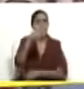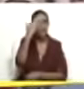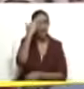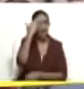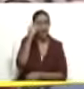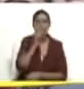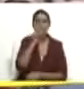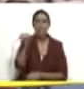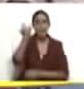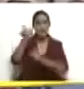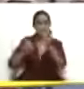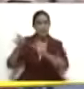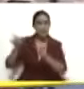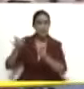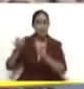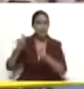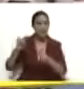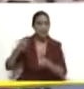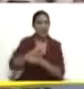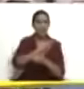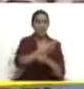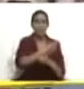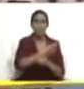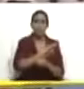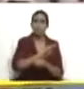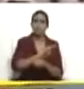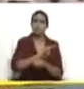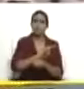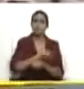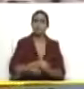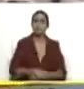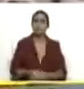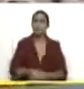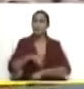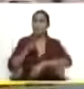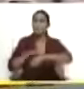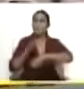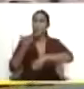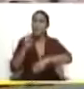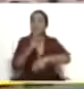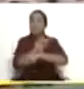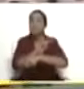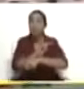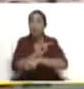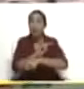Reconoce a la traición. Porque la traición y los apellidos,